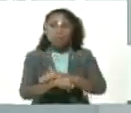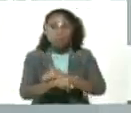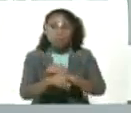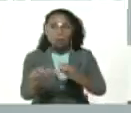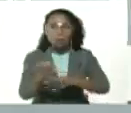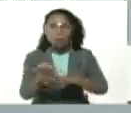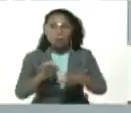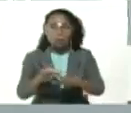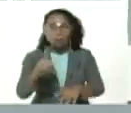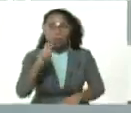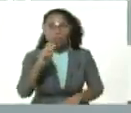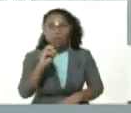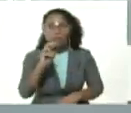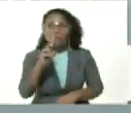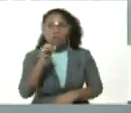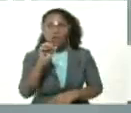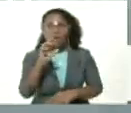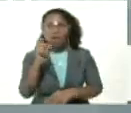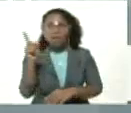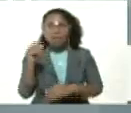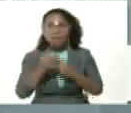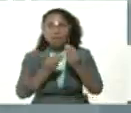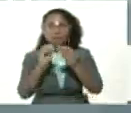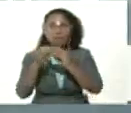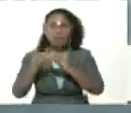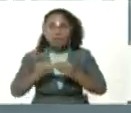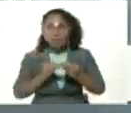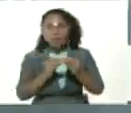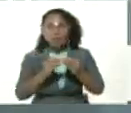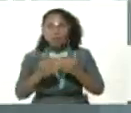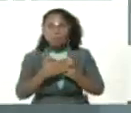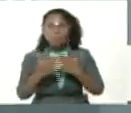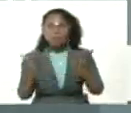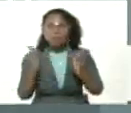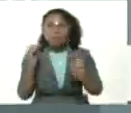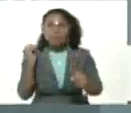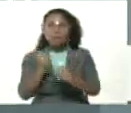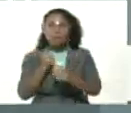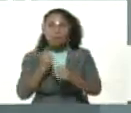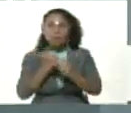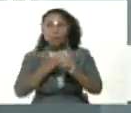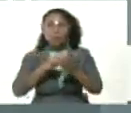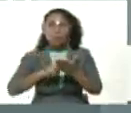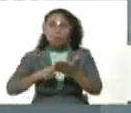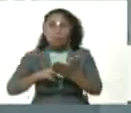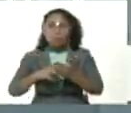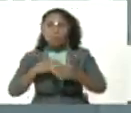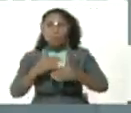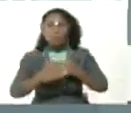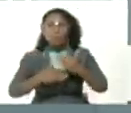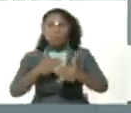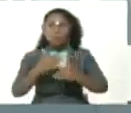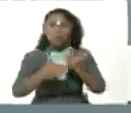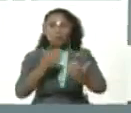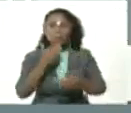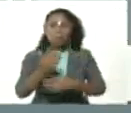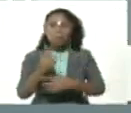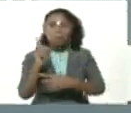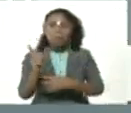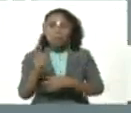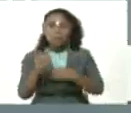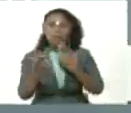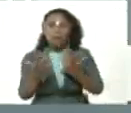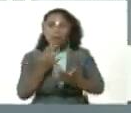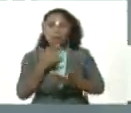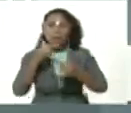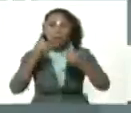con toda esa maquinaria en disposición de trabajo, en recuperación del paso, y lo que ha permitido, por ejemplo, que